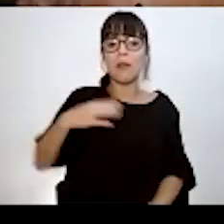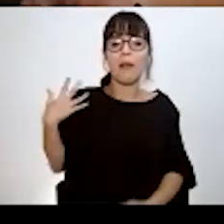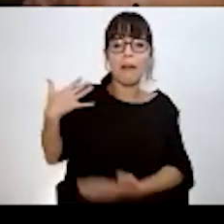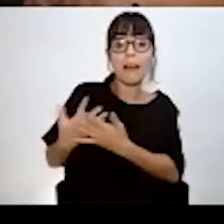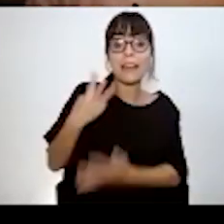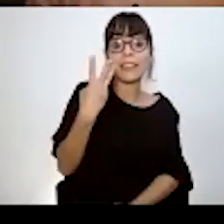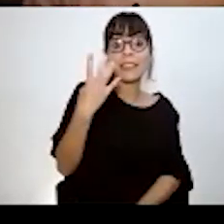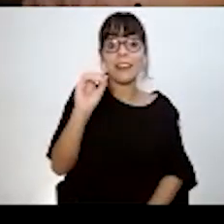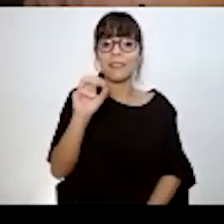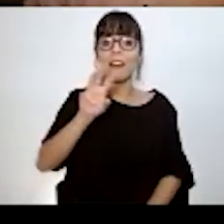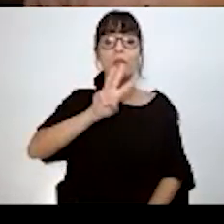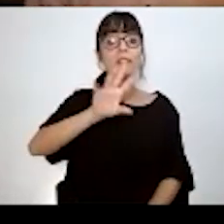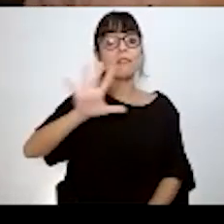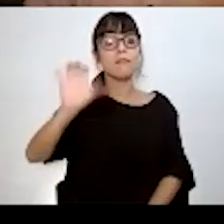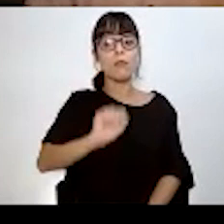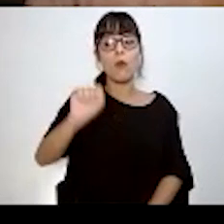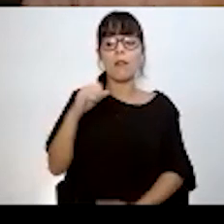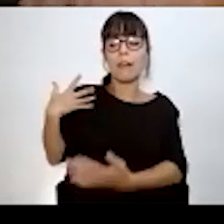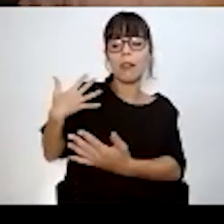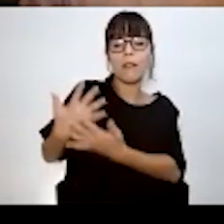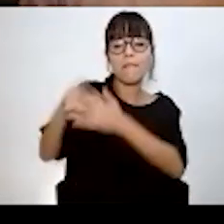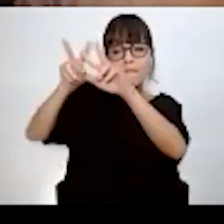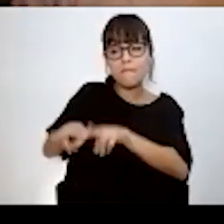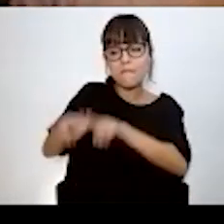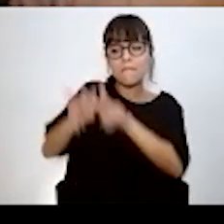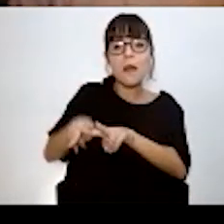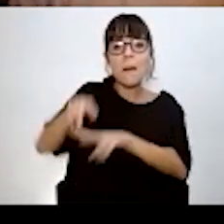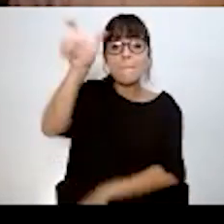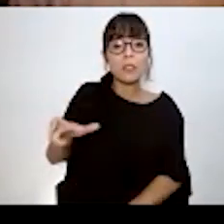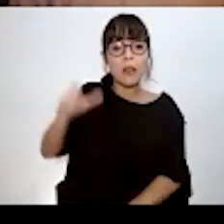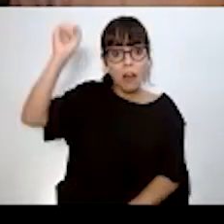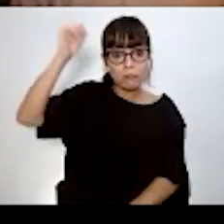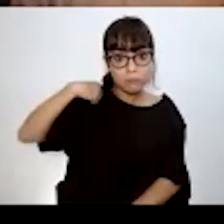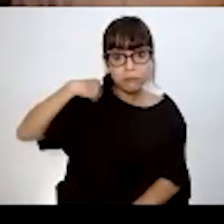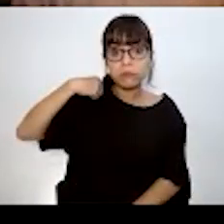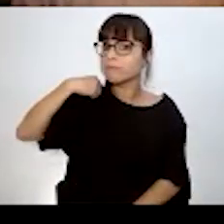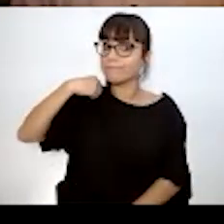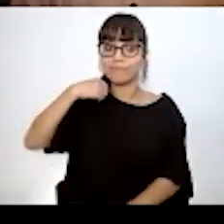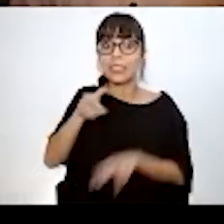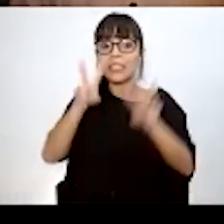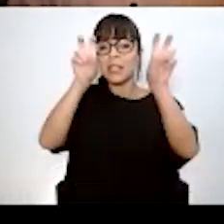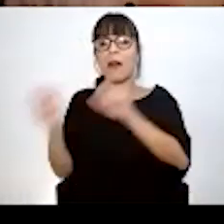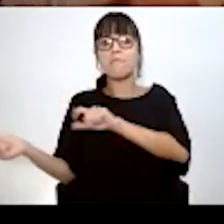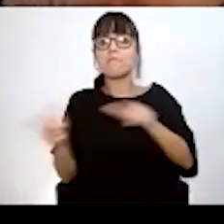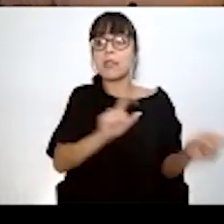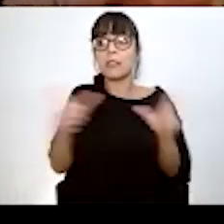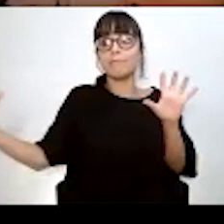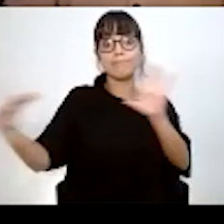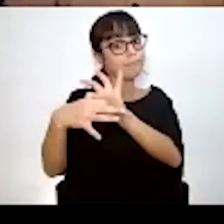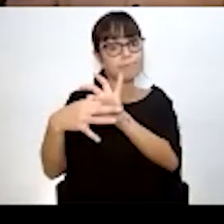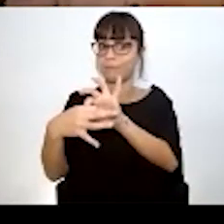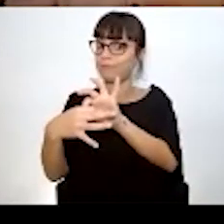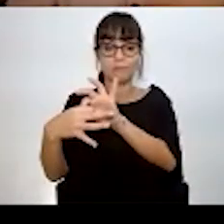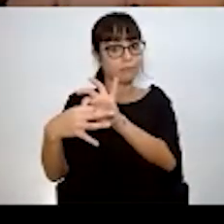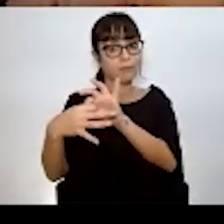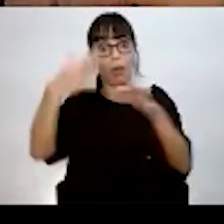al discurso sobre la construcción del relato histórico de los antiguos habitantes de las islas, ¿no? Por lo tanto, lo que sí que me gustaría